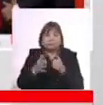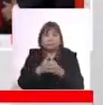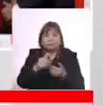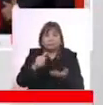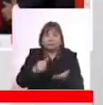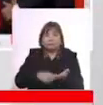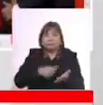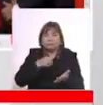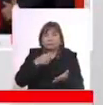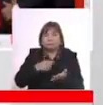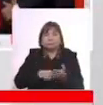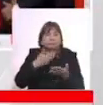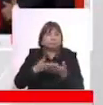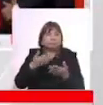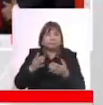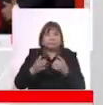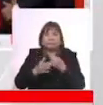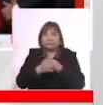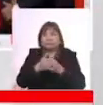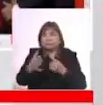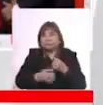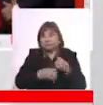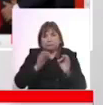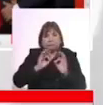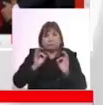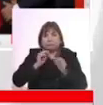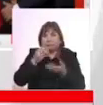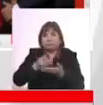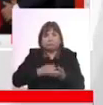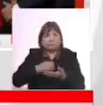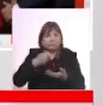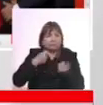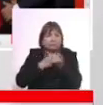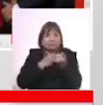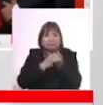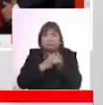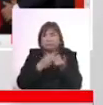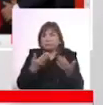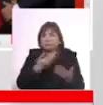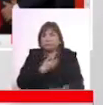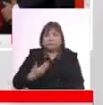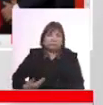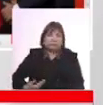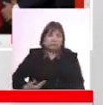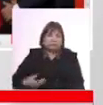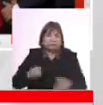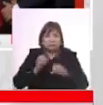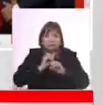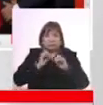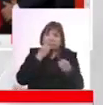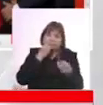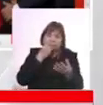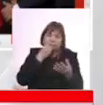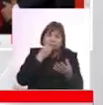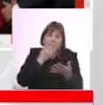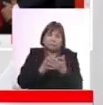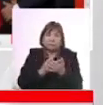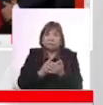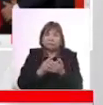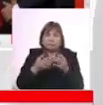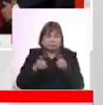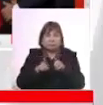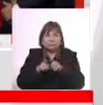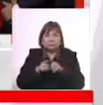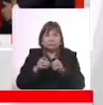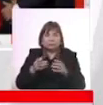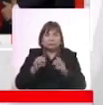Esa pesca artesanal que hasta ahorita no recibe ningún apoyo del gobierno, sería bueno que se considere también como una ampliación